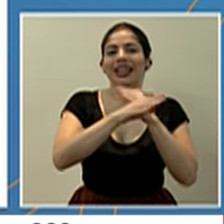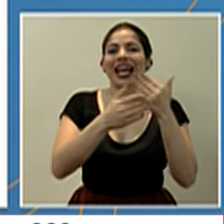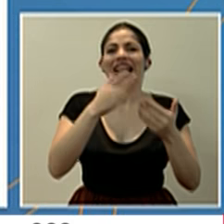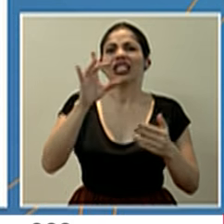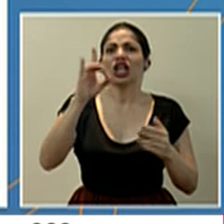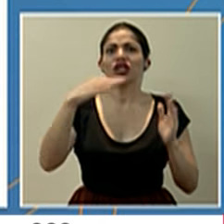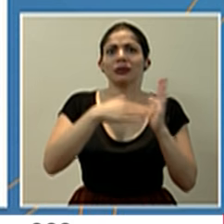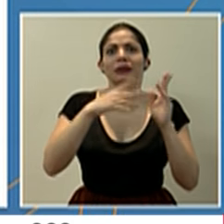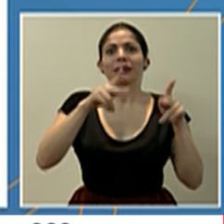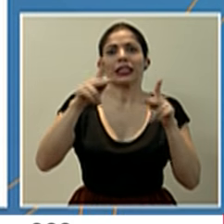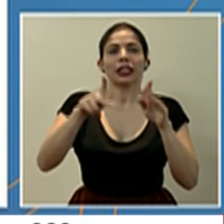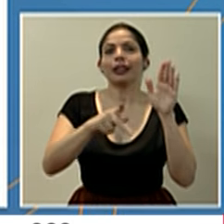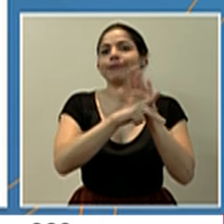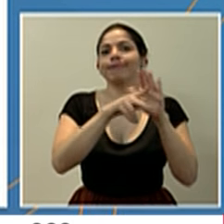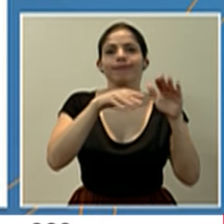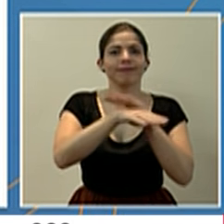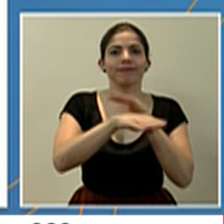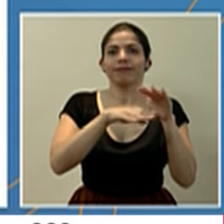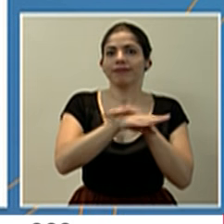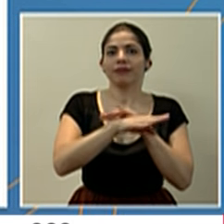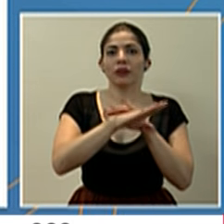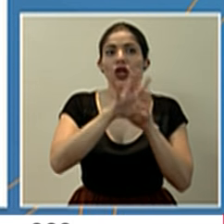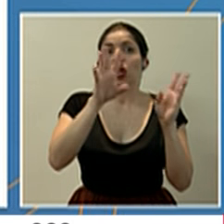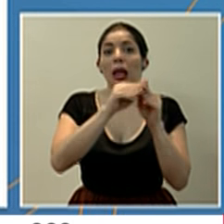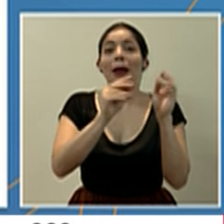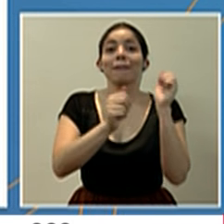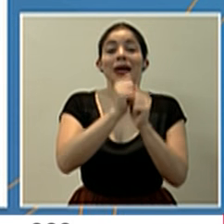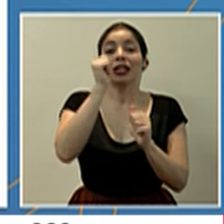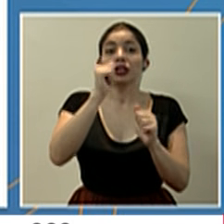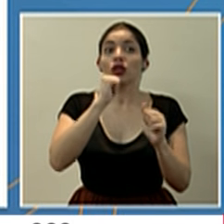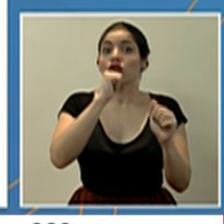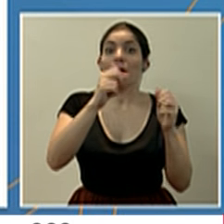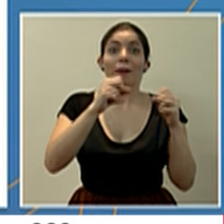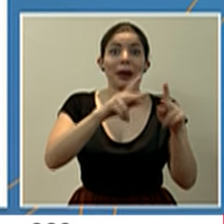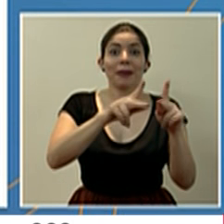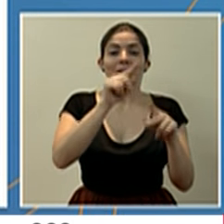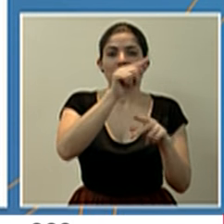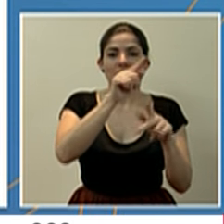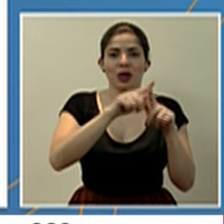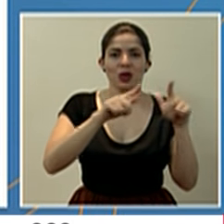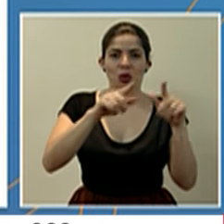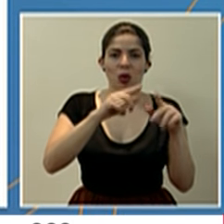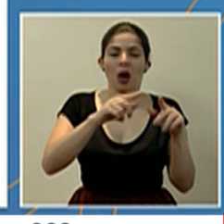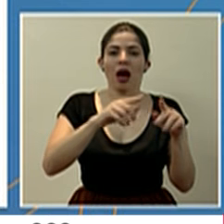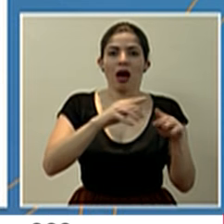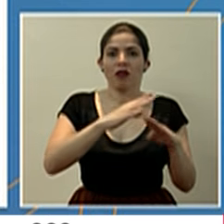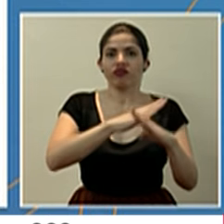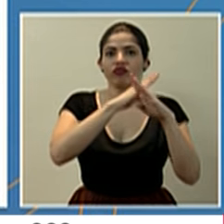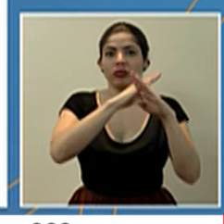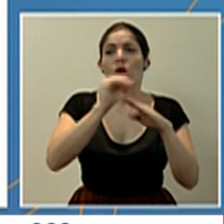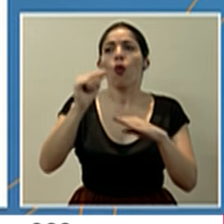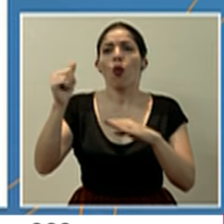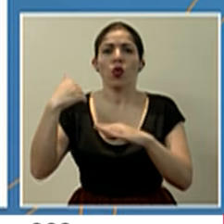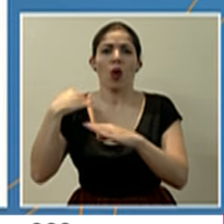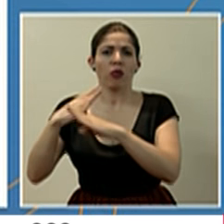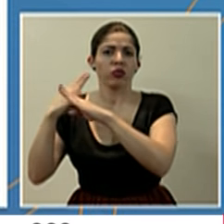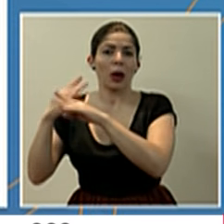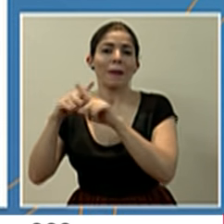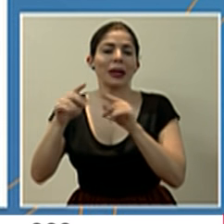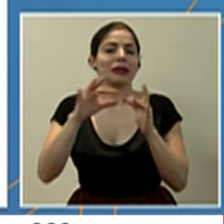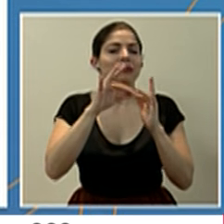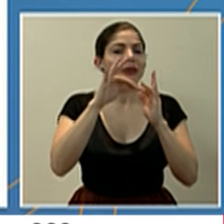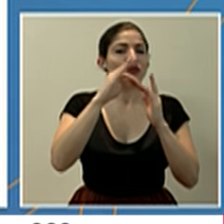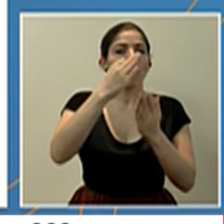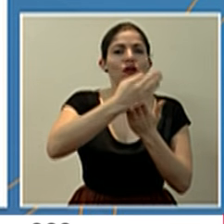casi los 8,000. Personas en el total, la mayoría de los rechazos han sido en estos sectores. Hemos tenido en algunos otros, pero principalmente en la